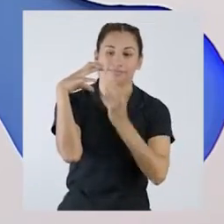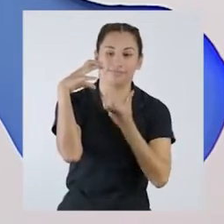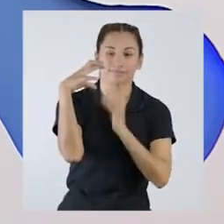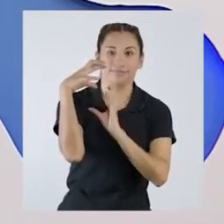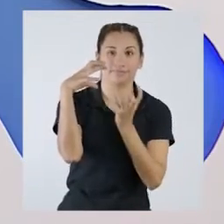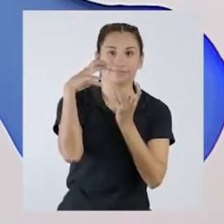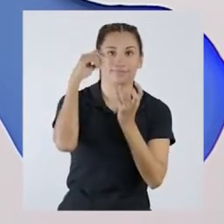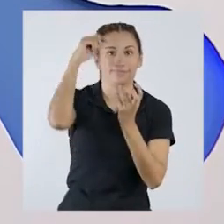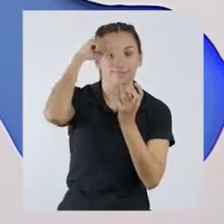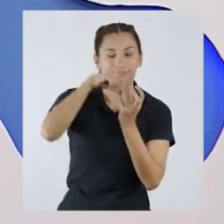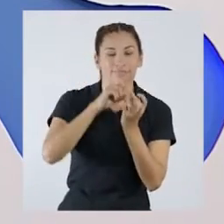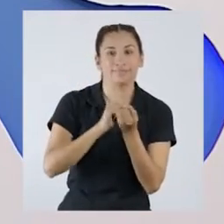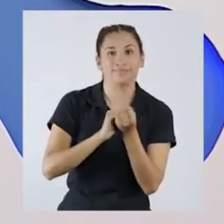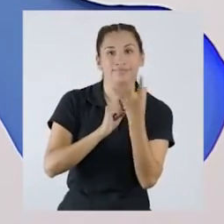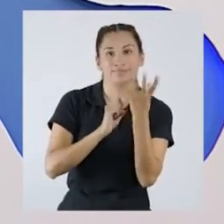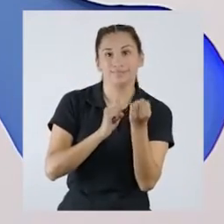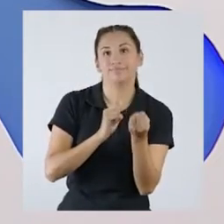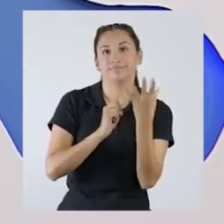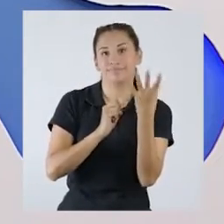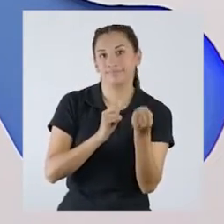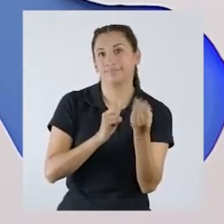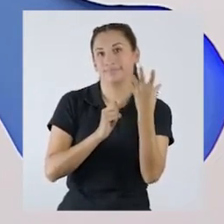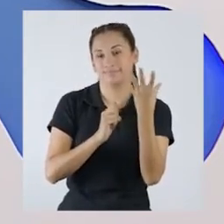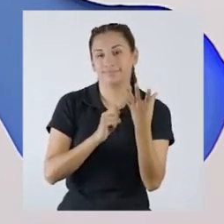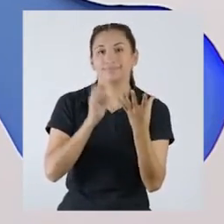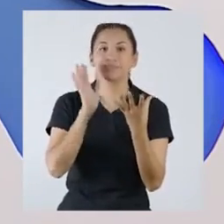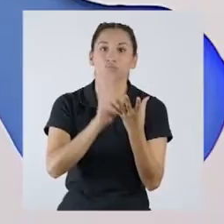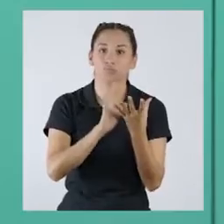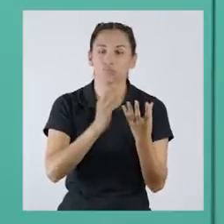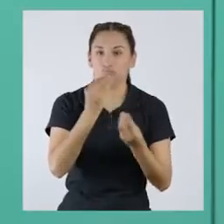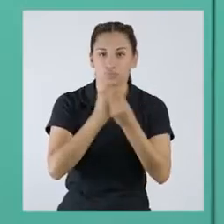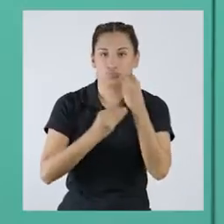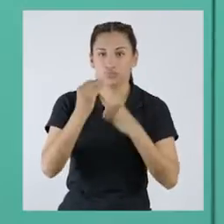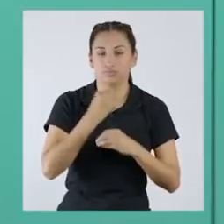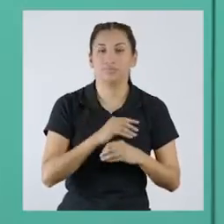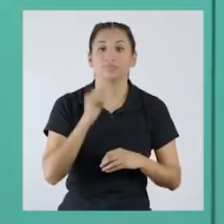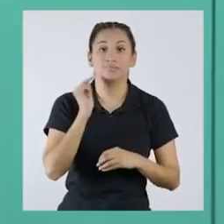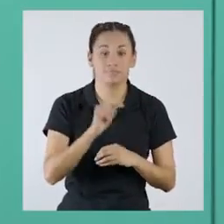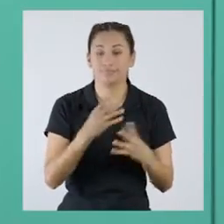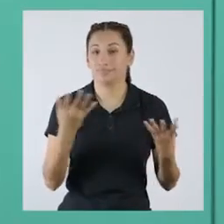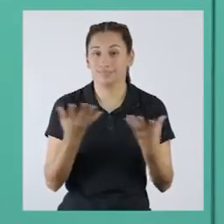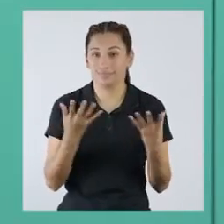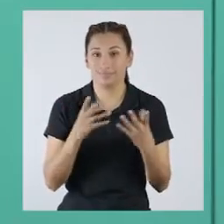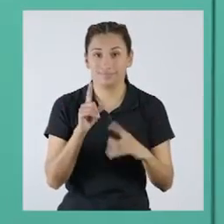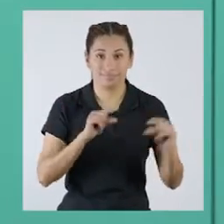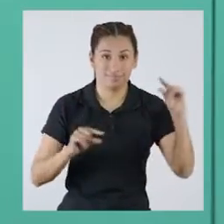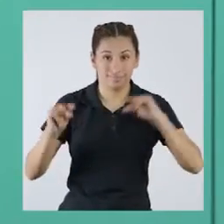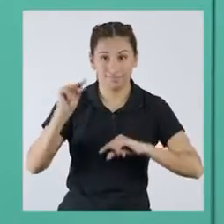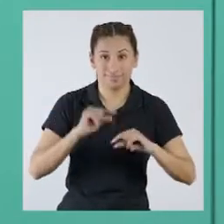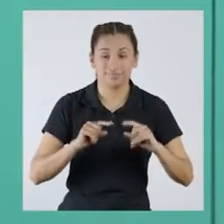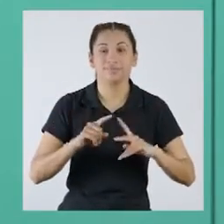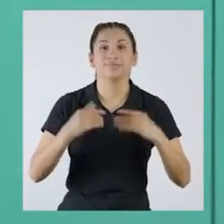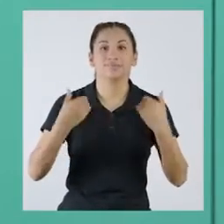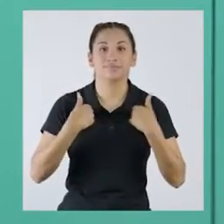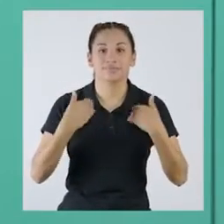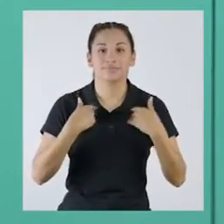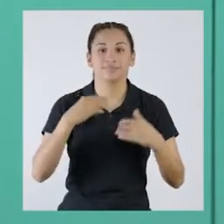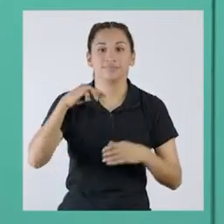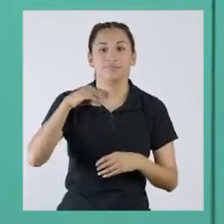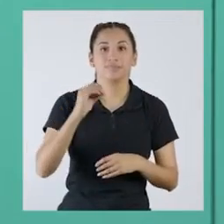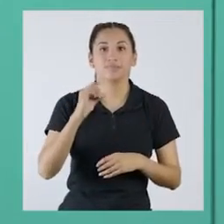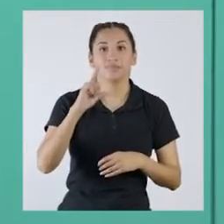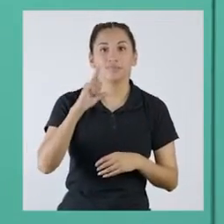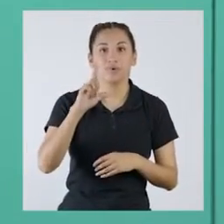del sol en energía química para la planta. Como resultado de esta reacción química, se produce